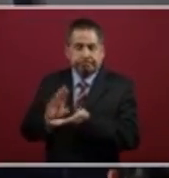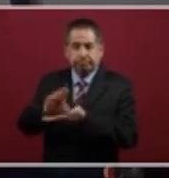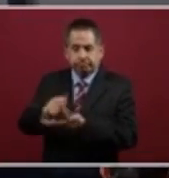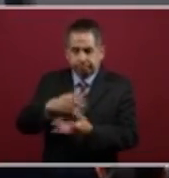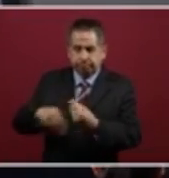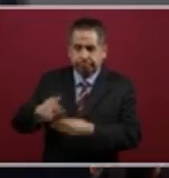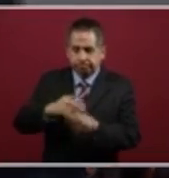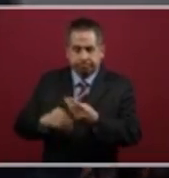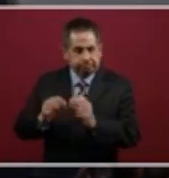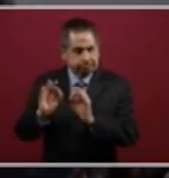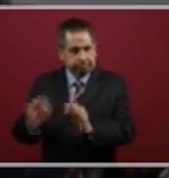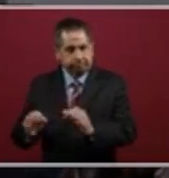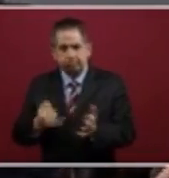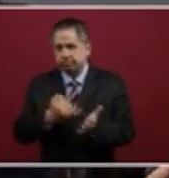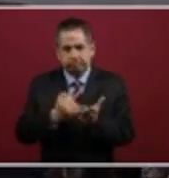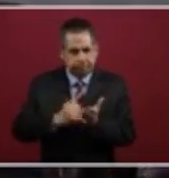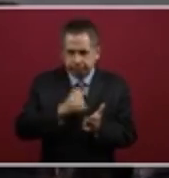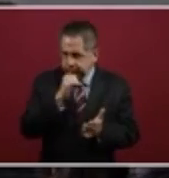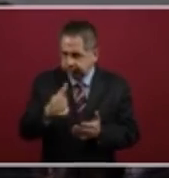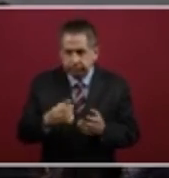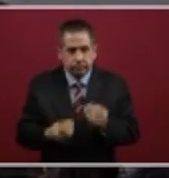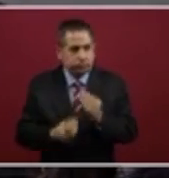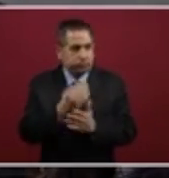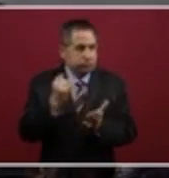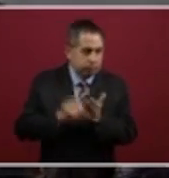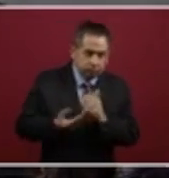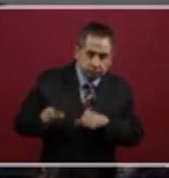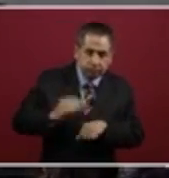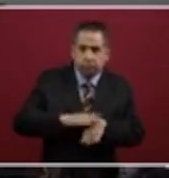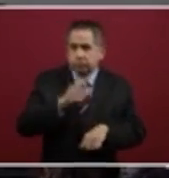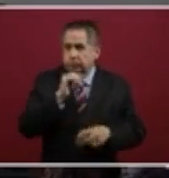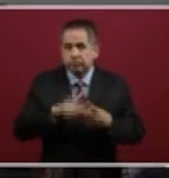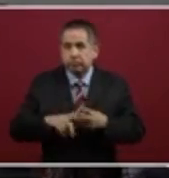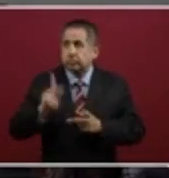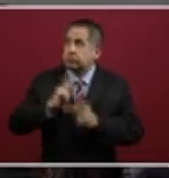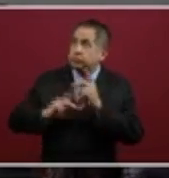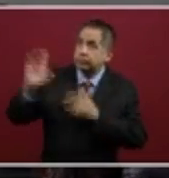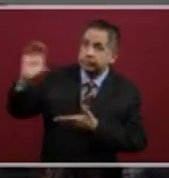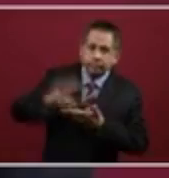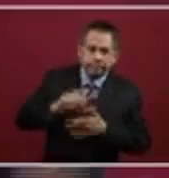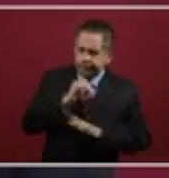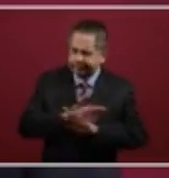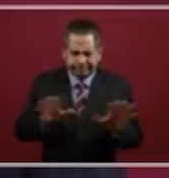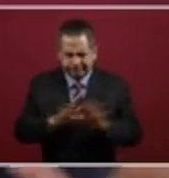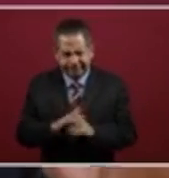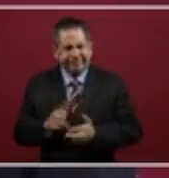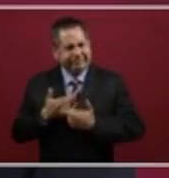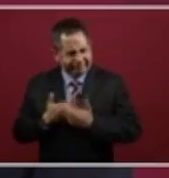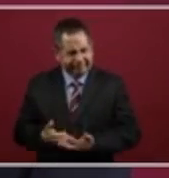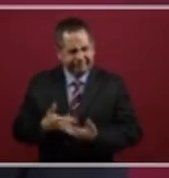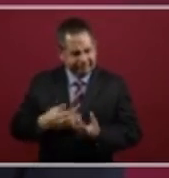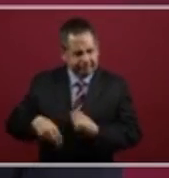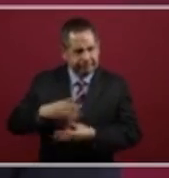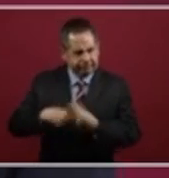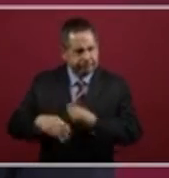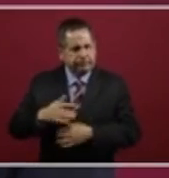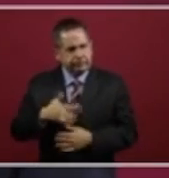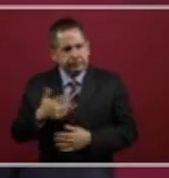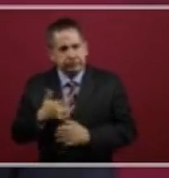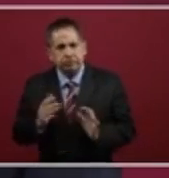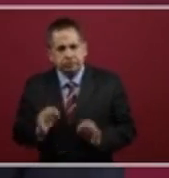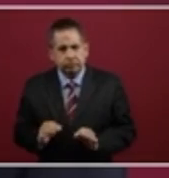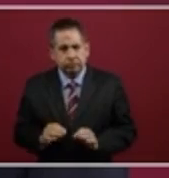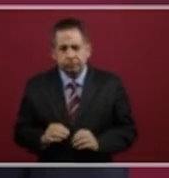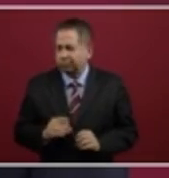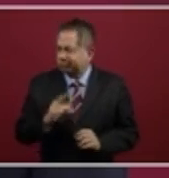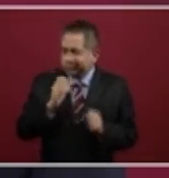impuestos, para no crear impuestos nuevos, para no endeudar al país. Y estamos seguros que si no hay